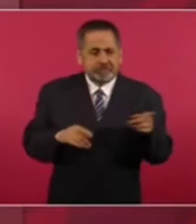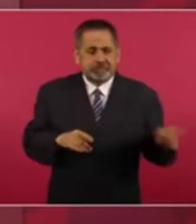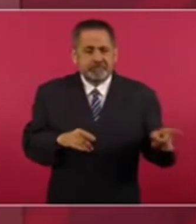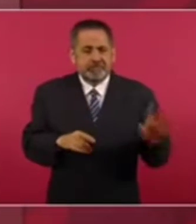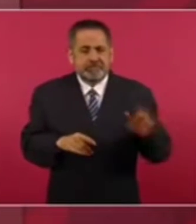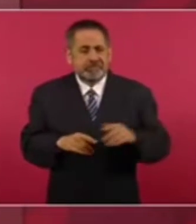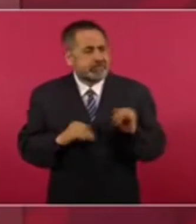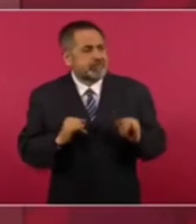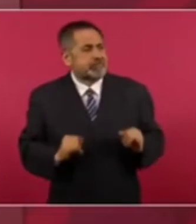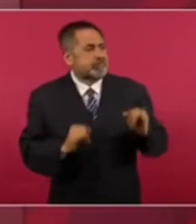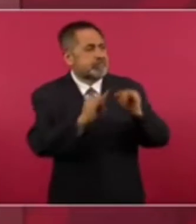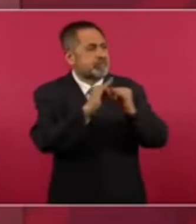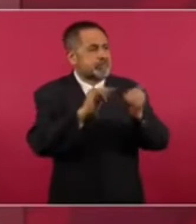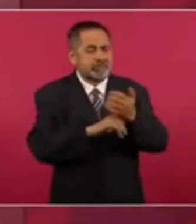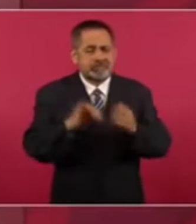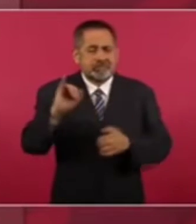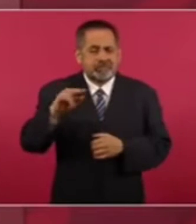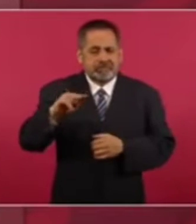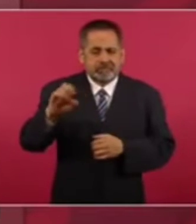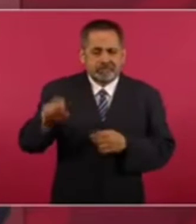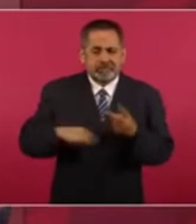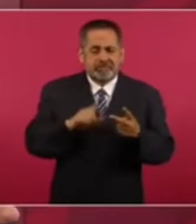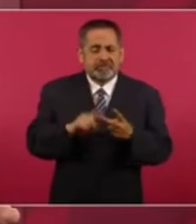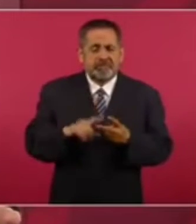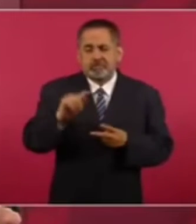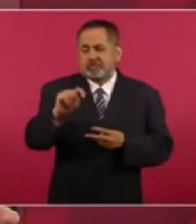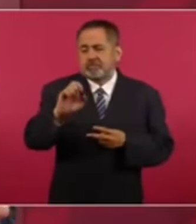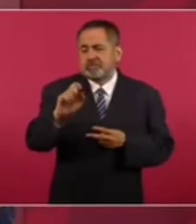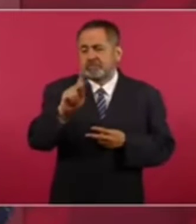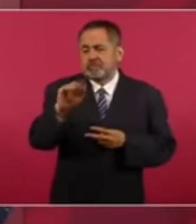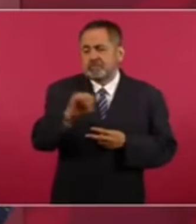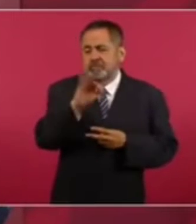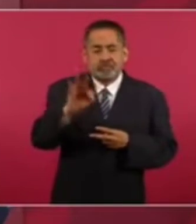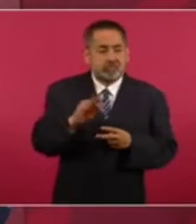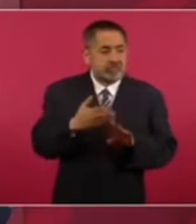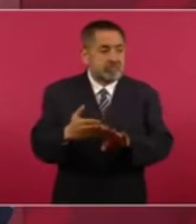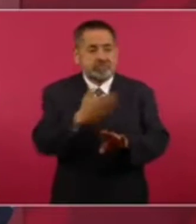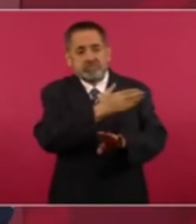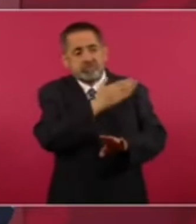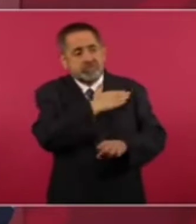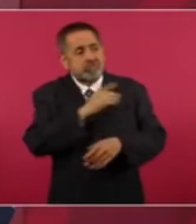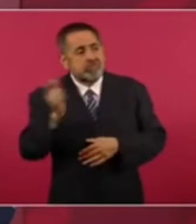del Instituto Electoral o del Tribunal Electoral, ¿cuándo se había visto?